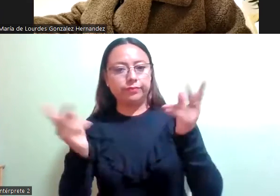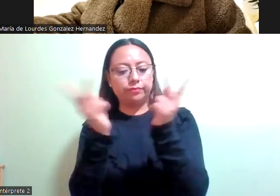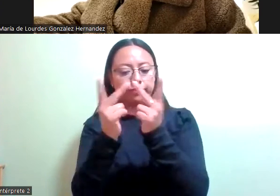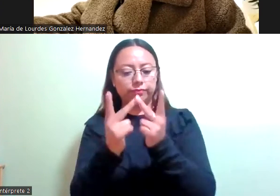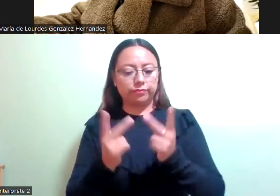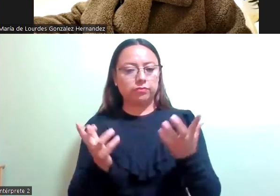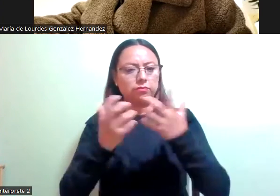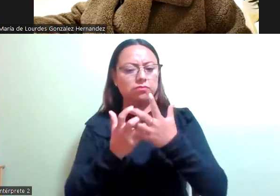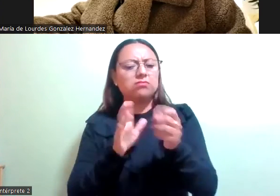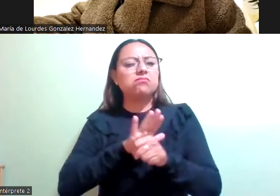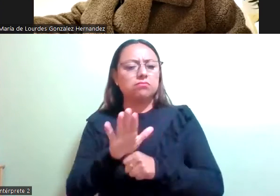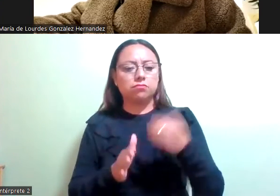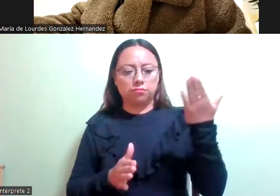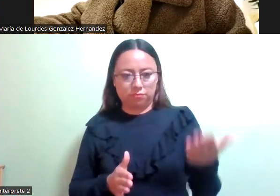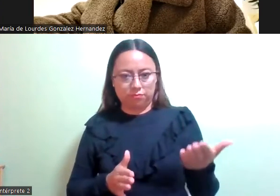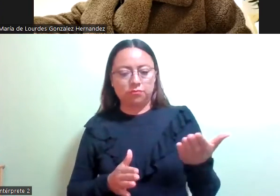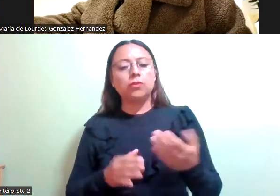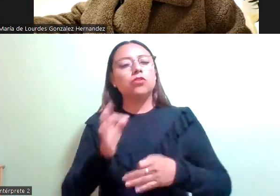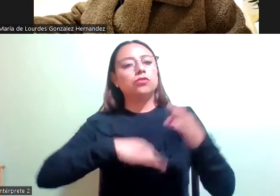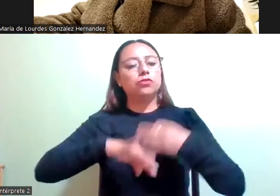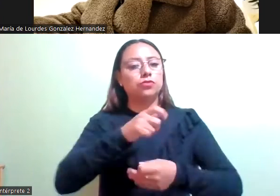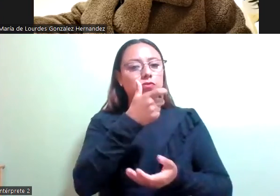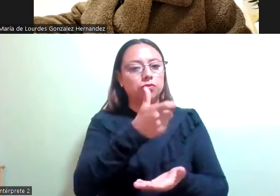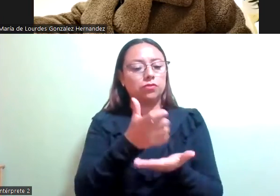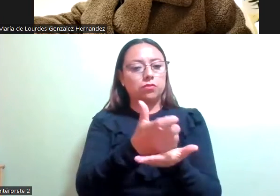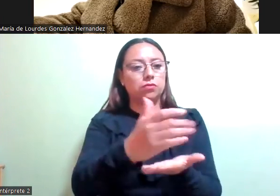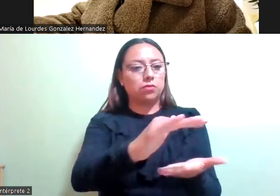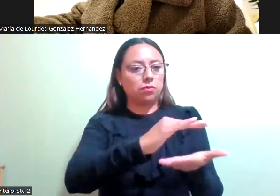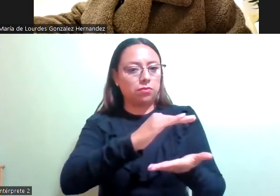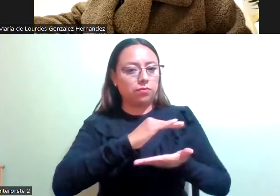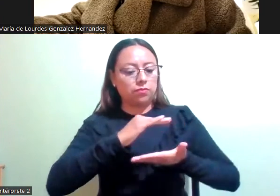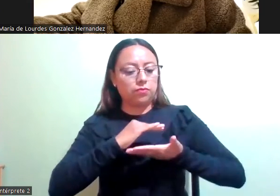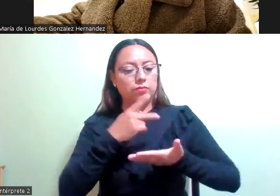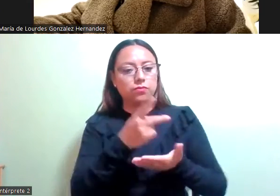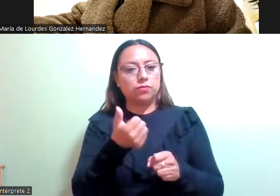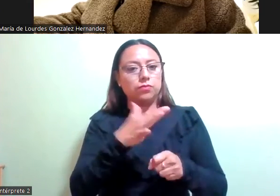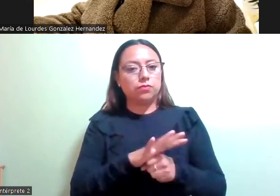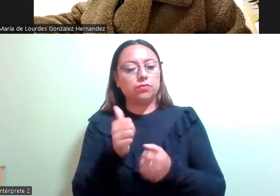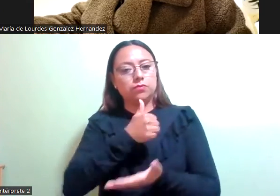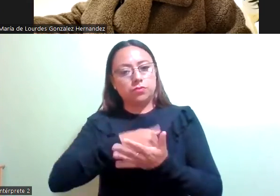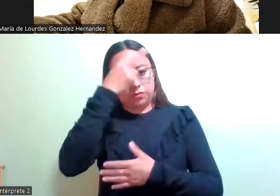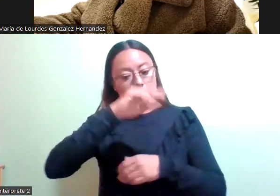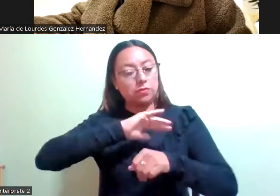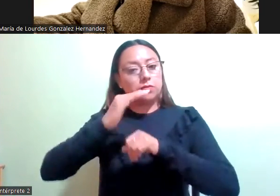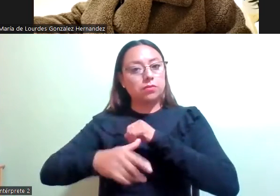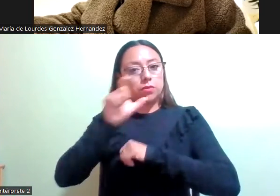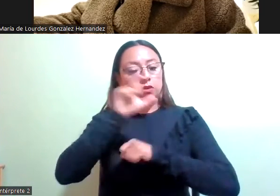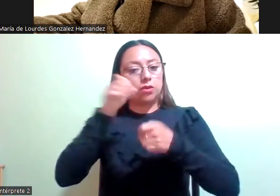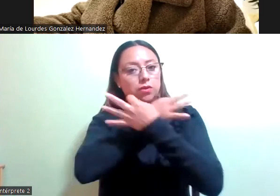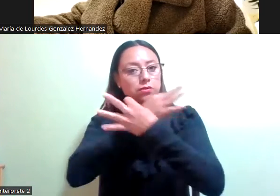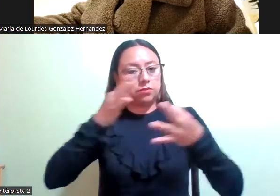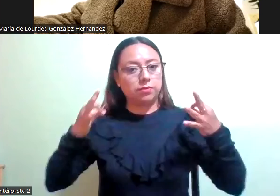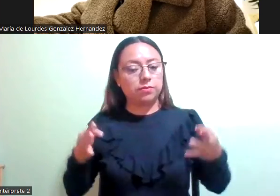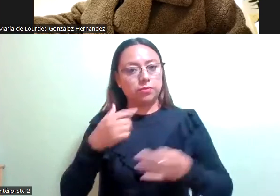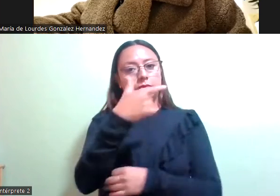de Entrega-Recepción de los Recursos de la Administración Pública de la Ciudad de México, el cual culminó con la publicación en la